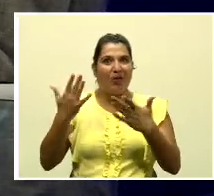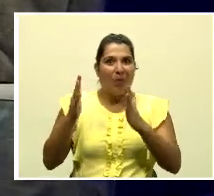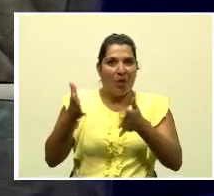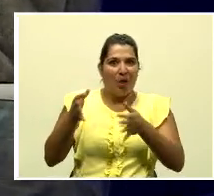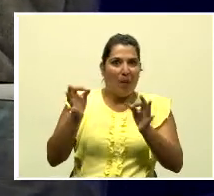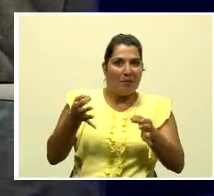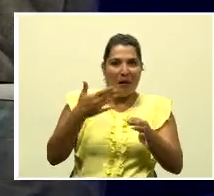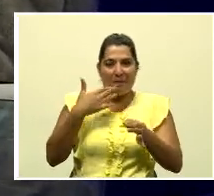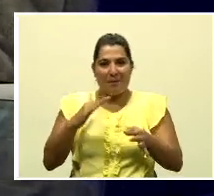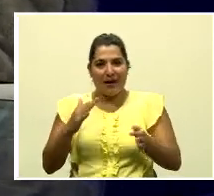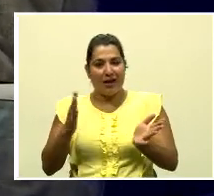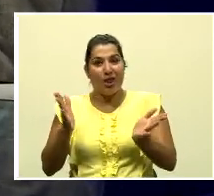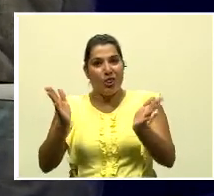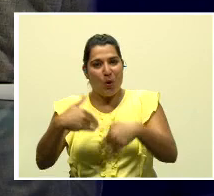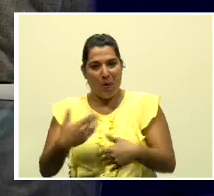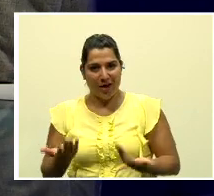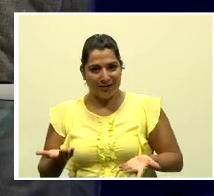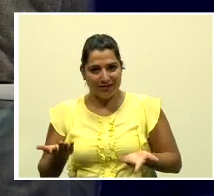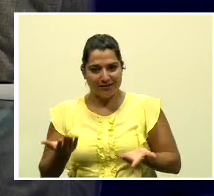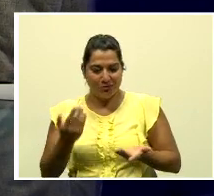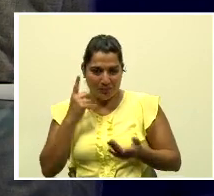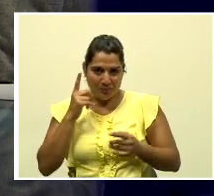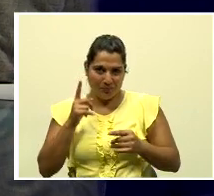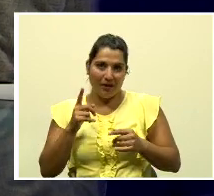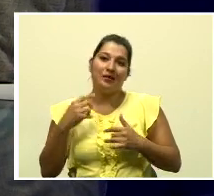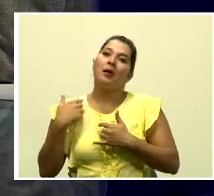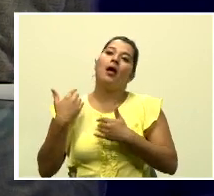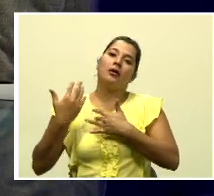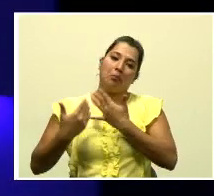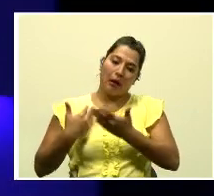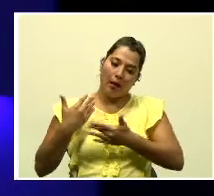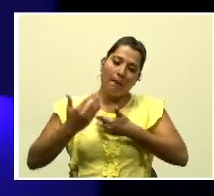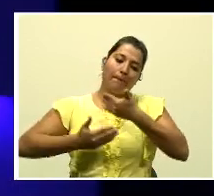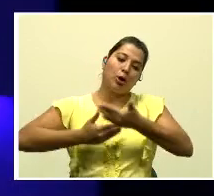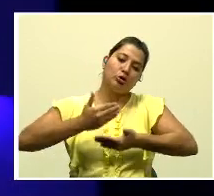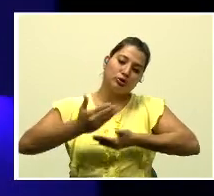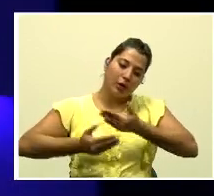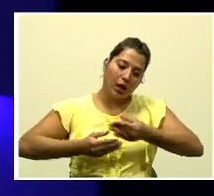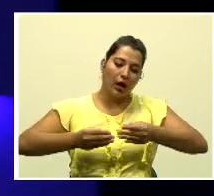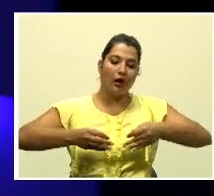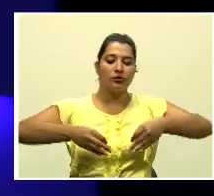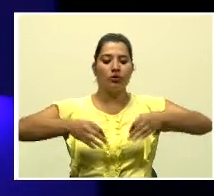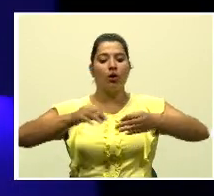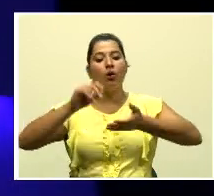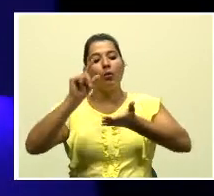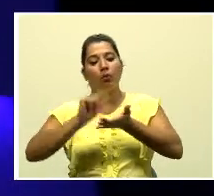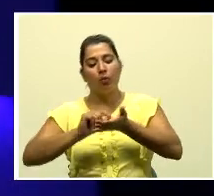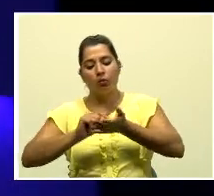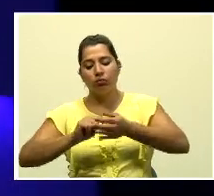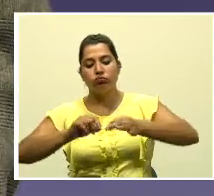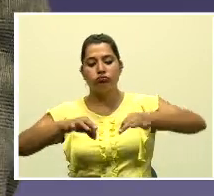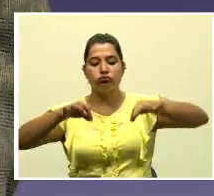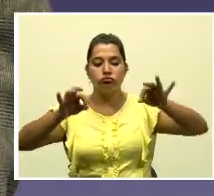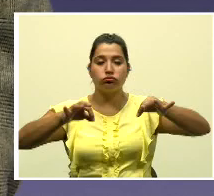hay un descubrir sí. El fruto del trabajo en el estudio, en el cuarto oscuro.